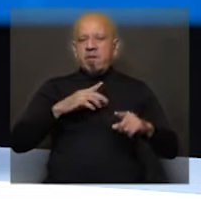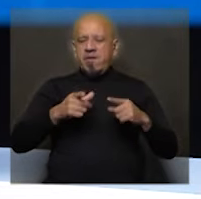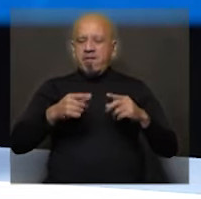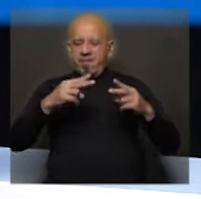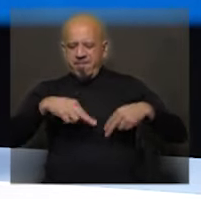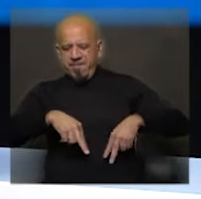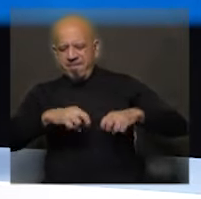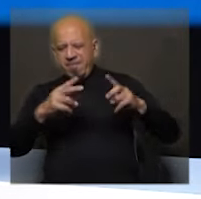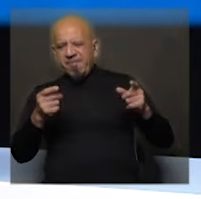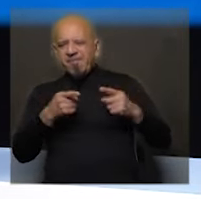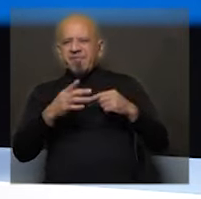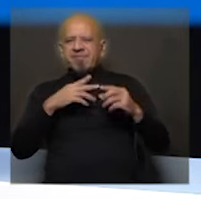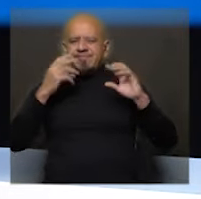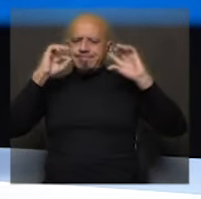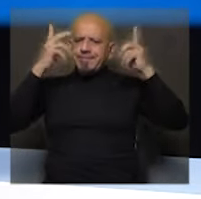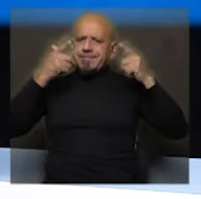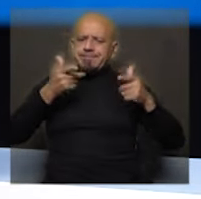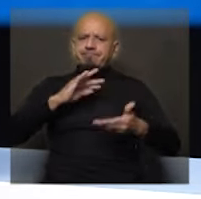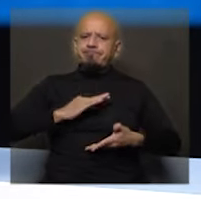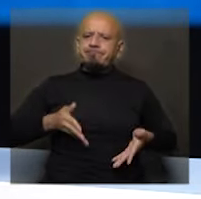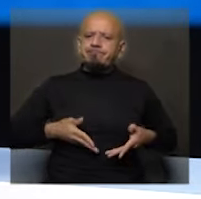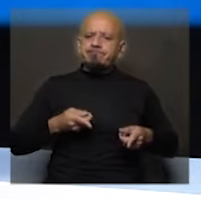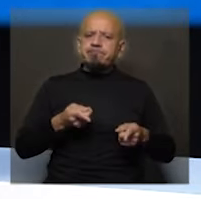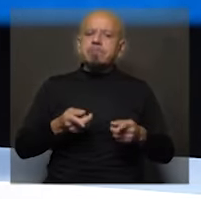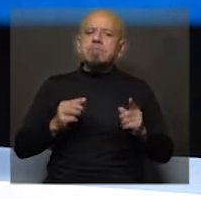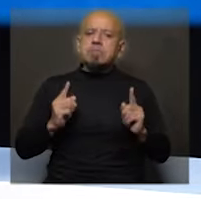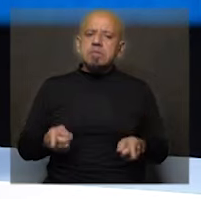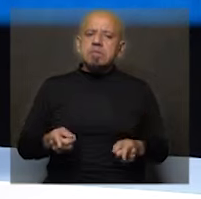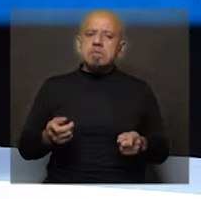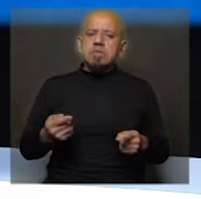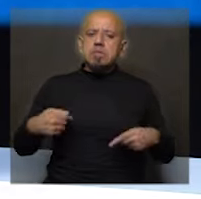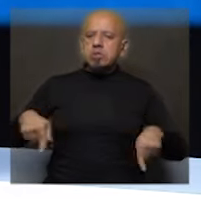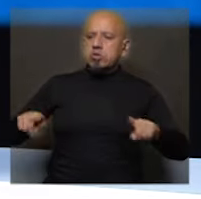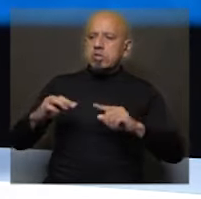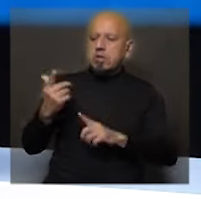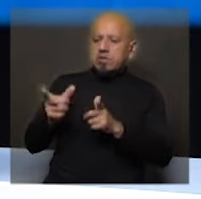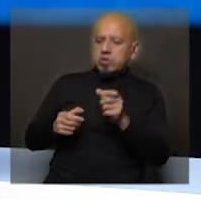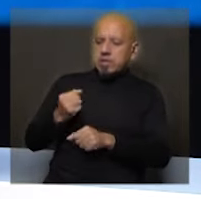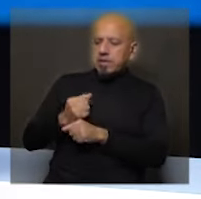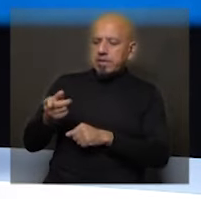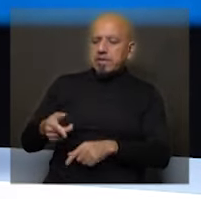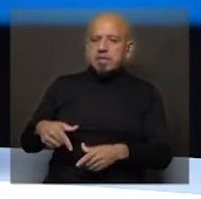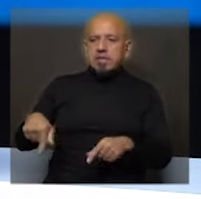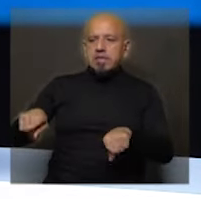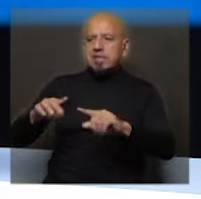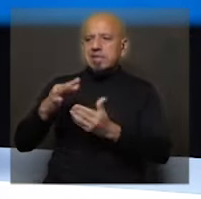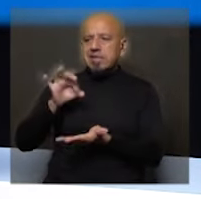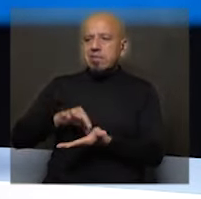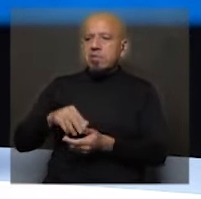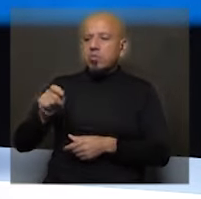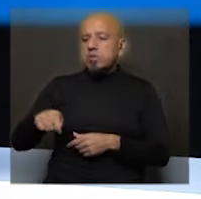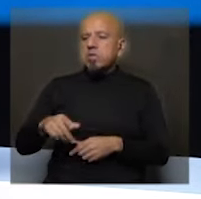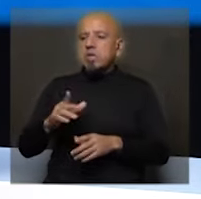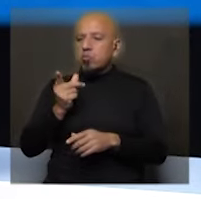investigan estos hechos de violencia basada en género eh tanto los operadores del sistema de Justicia como la policía puedan tener